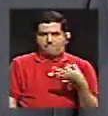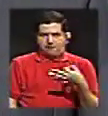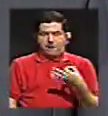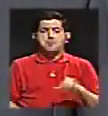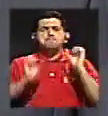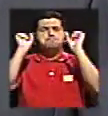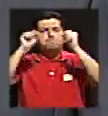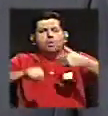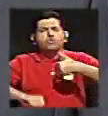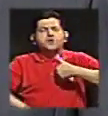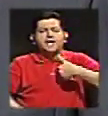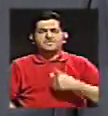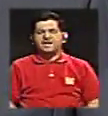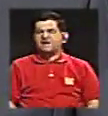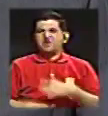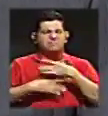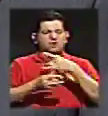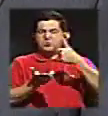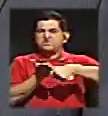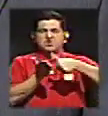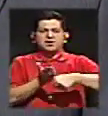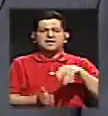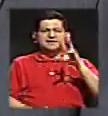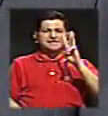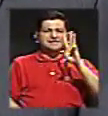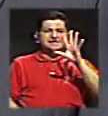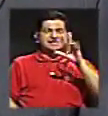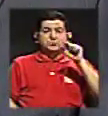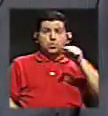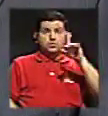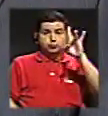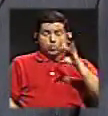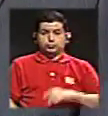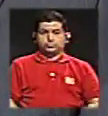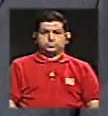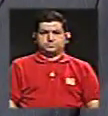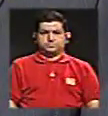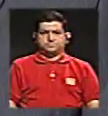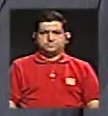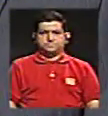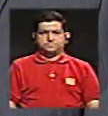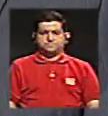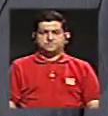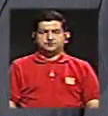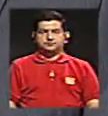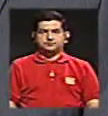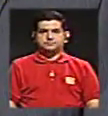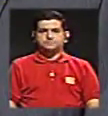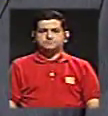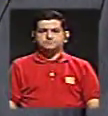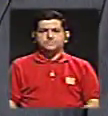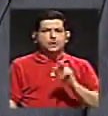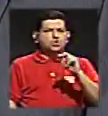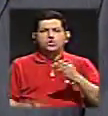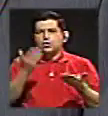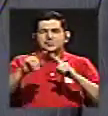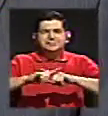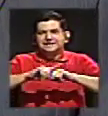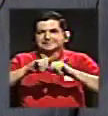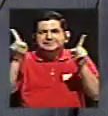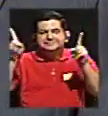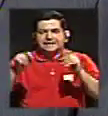que podría haber un abstencionismo cercano al 65.8 que no dista mucho de